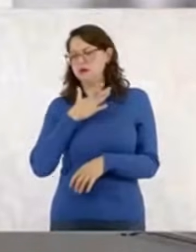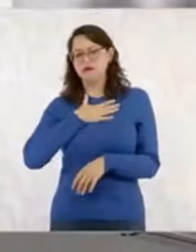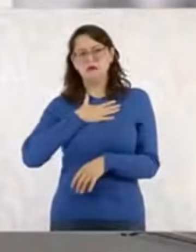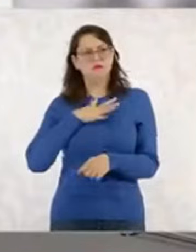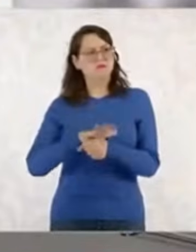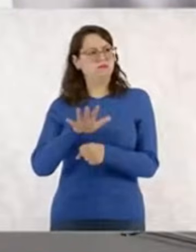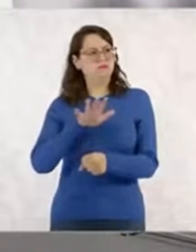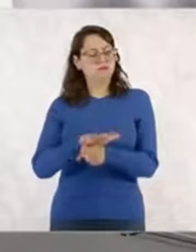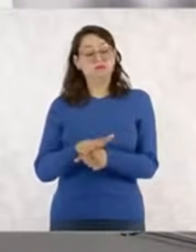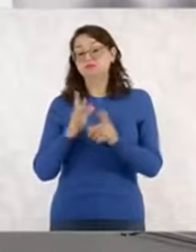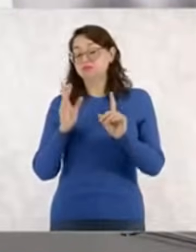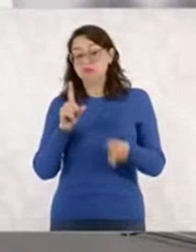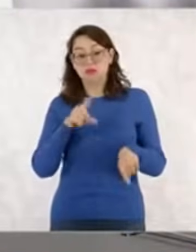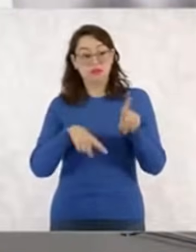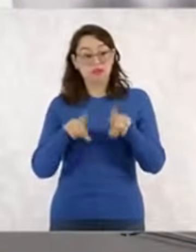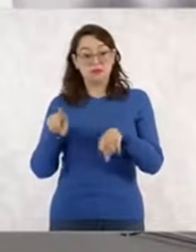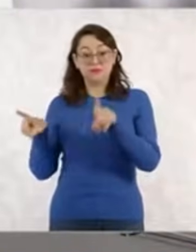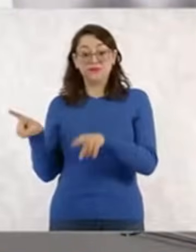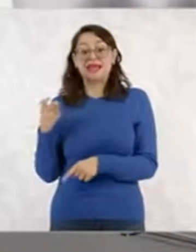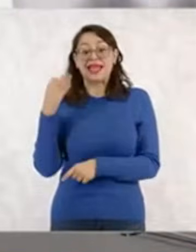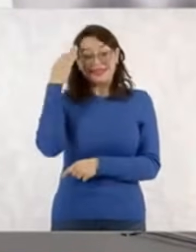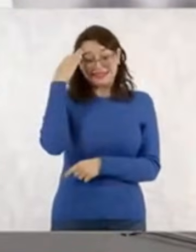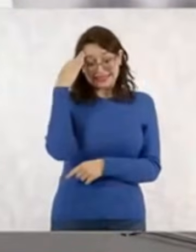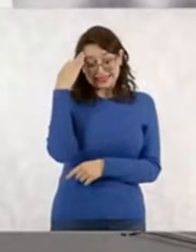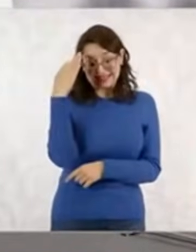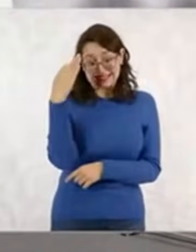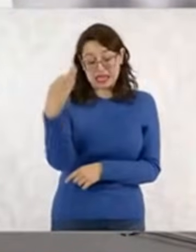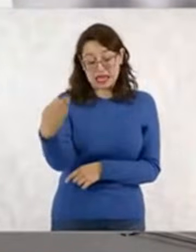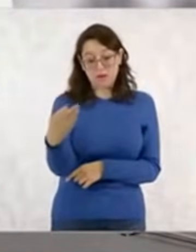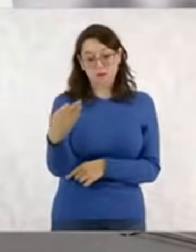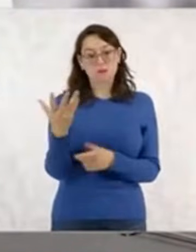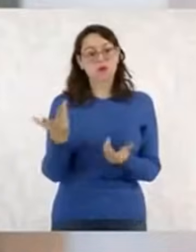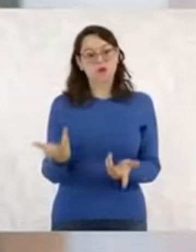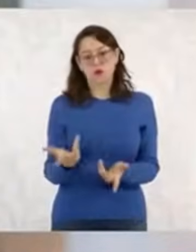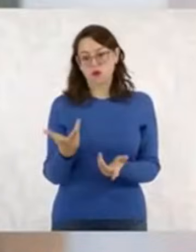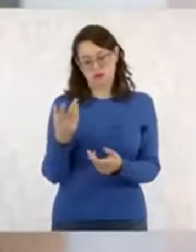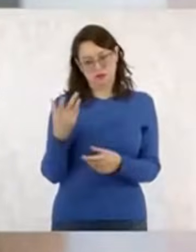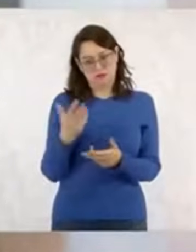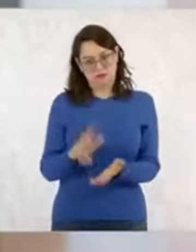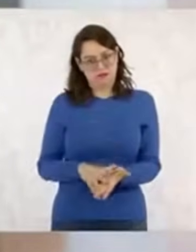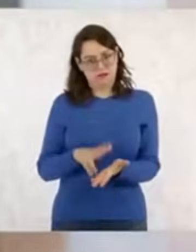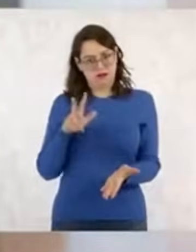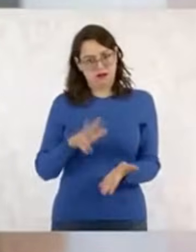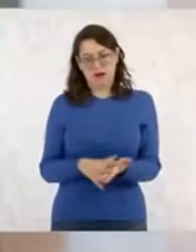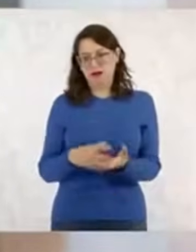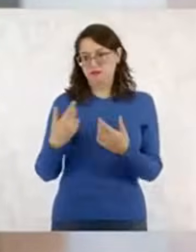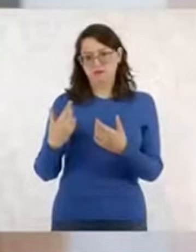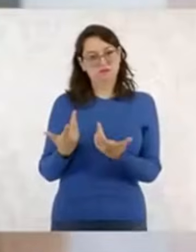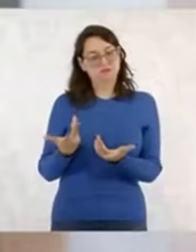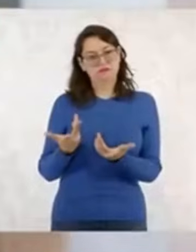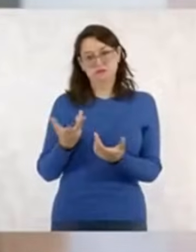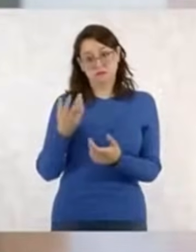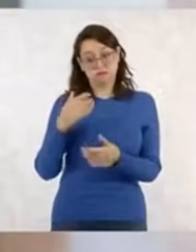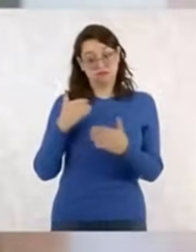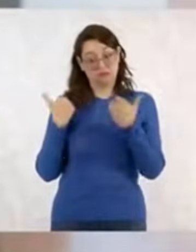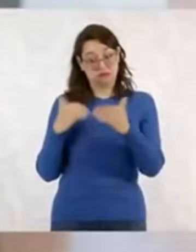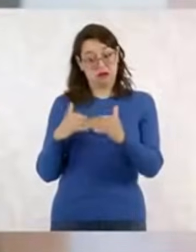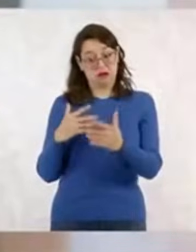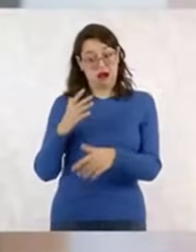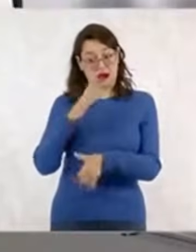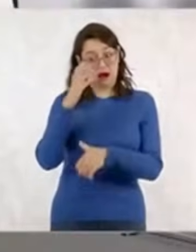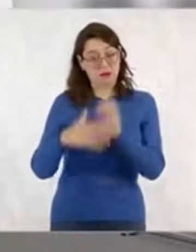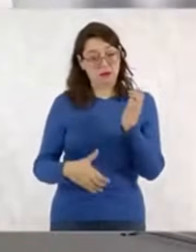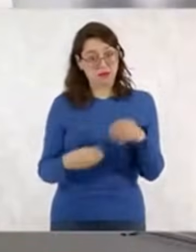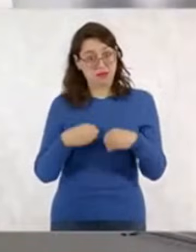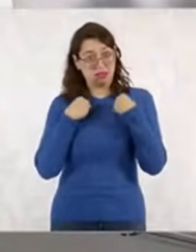no debemos olvidar que el tiempo es un recurso finito e irrecuperable. Quisiera con esto agradecerle, Presidenta, por